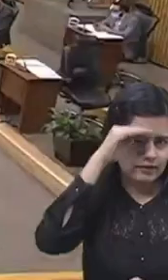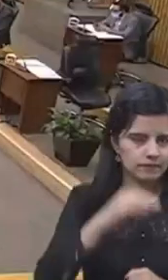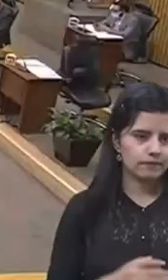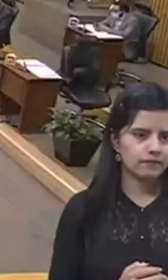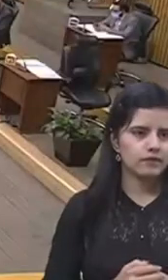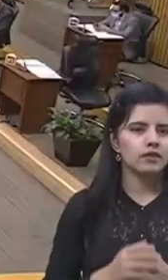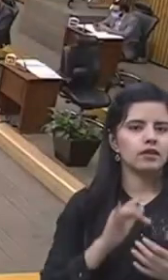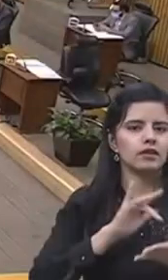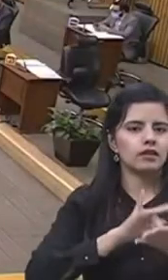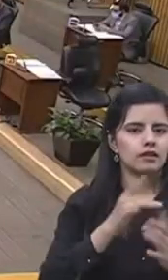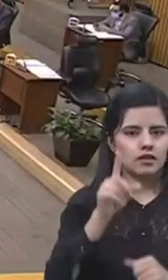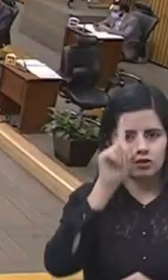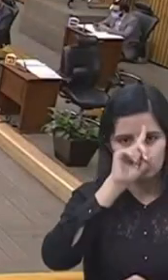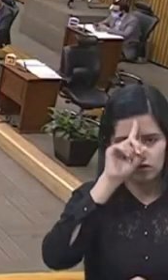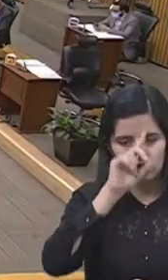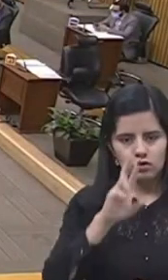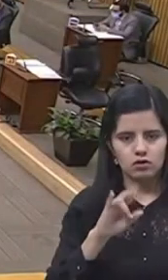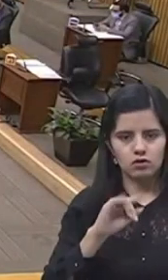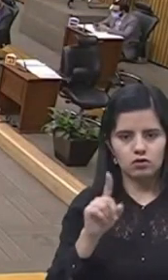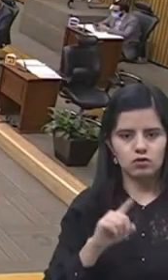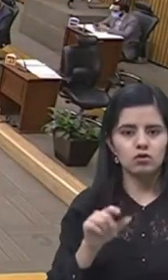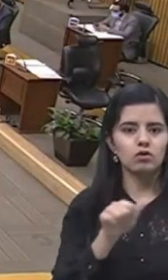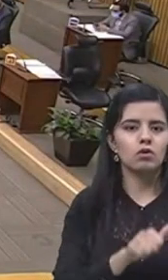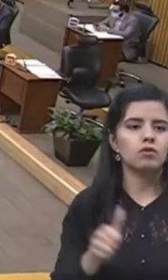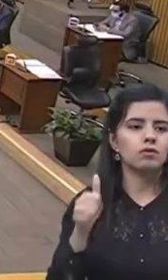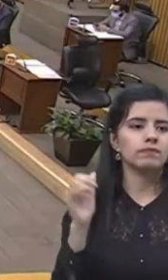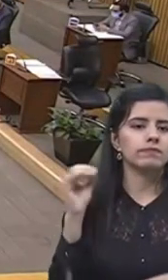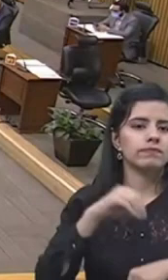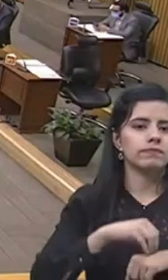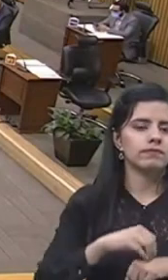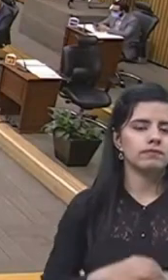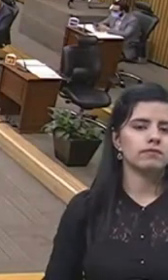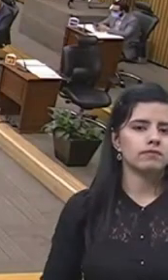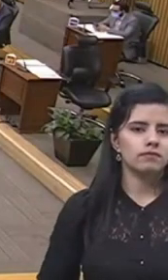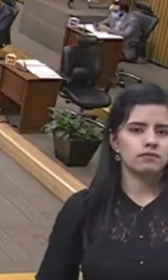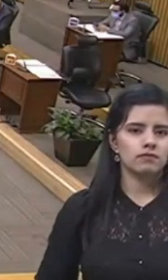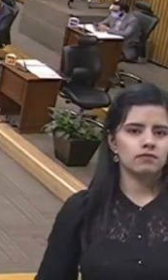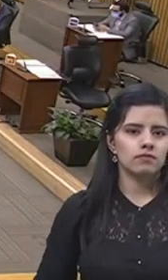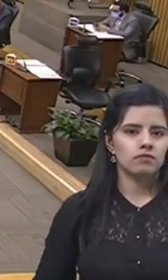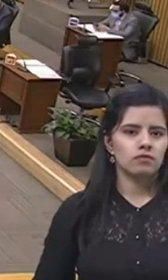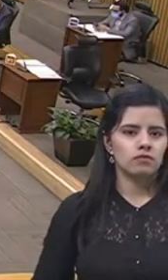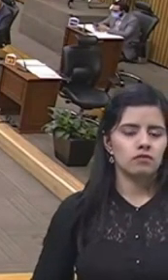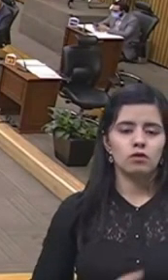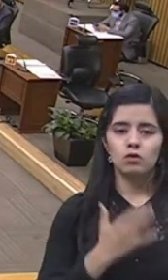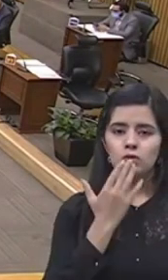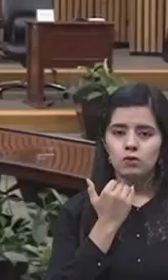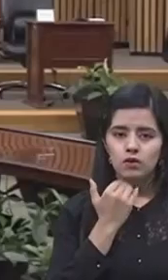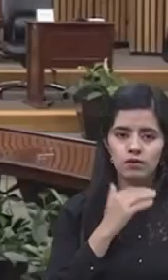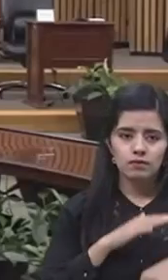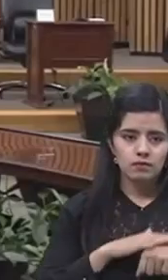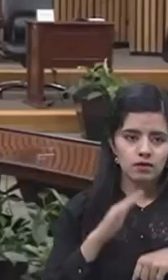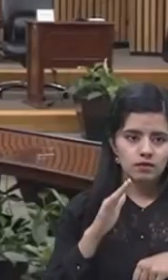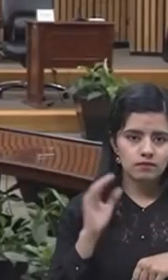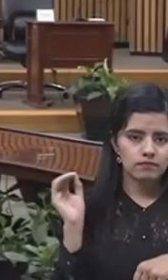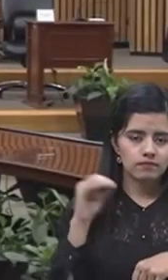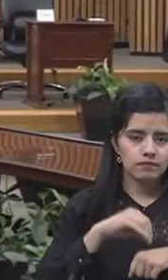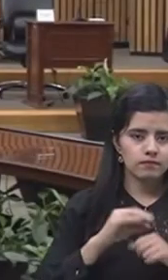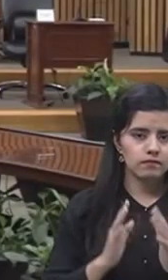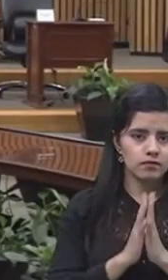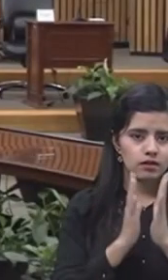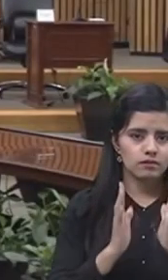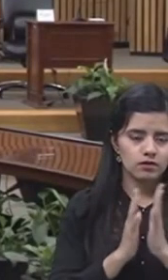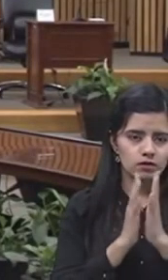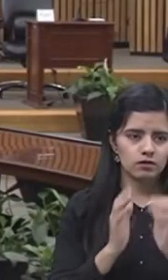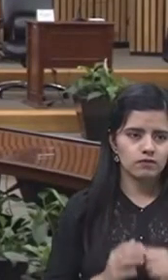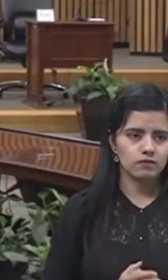otro espacio. Lo he comentado de manera reiterada, pero si no actúan las senadoras, los senadores,